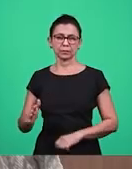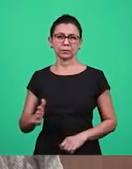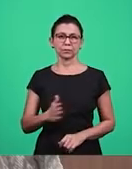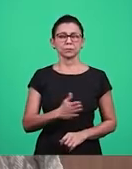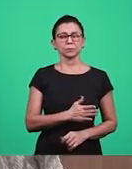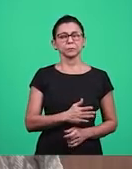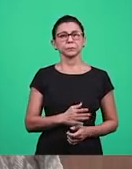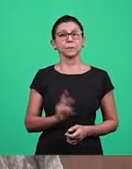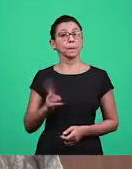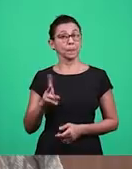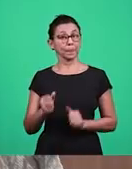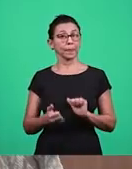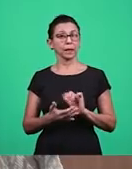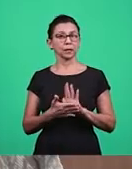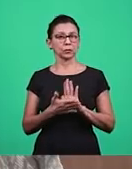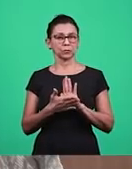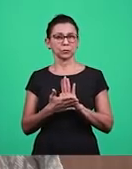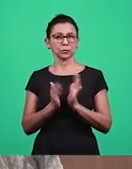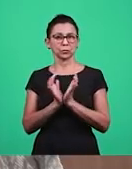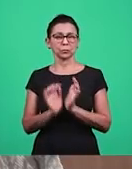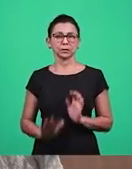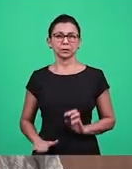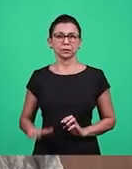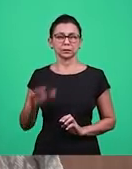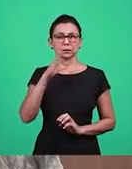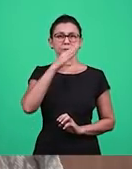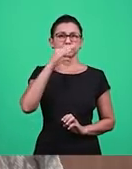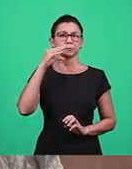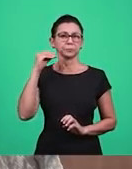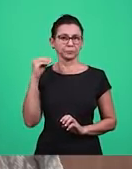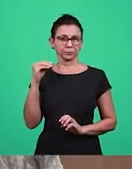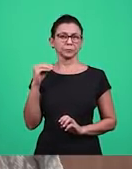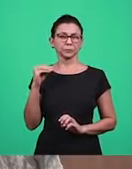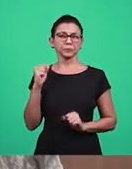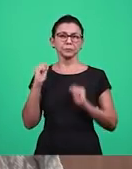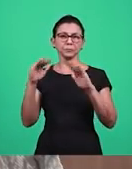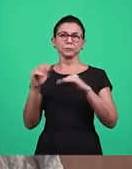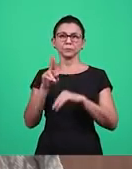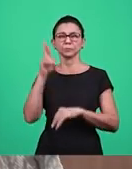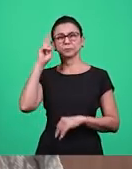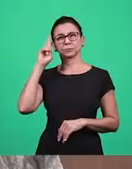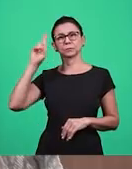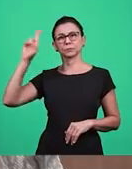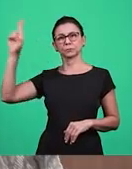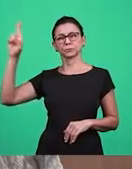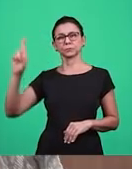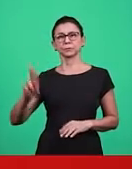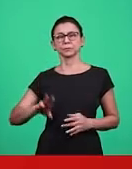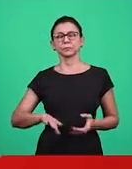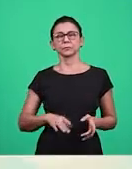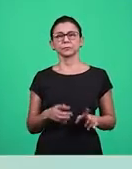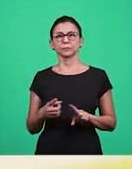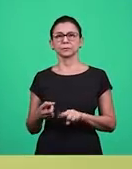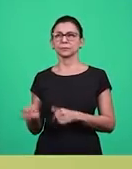Vamos a estar ahora adorando al Señor con un loor más, junto con los niños, intermedios y adolescentes, en glorificación al nombre de nuestro